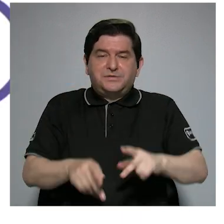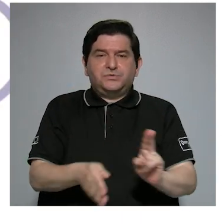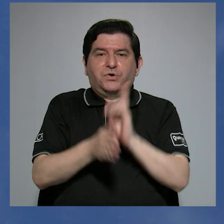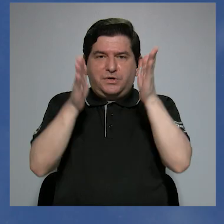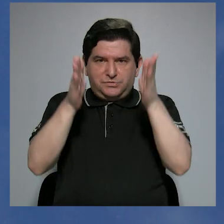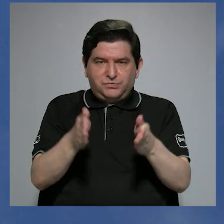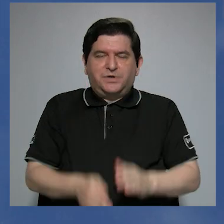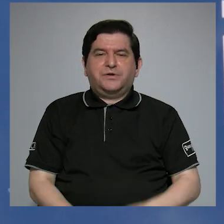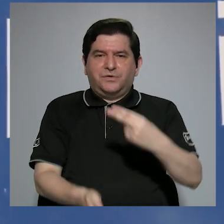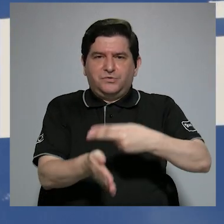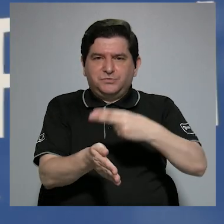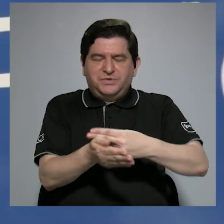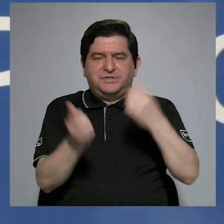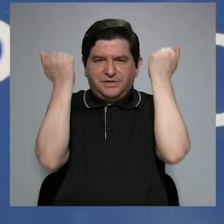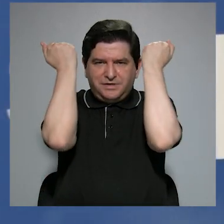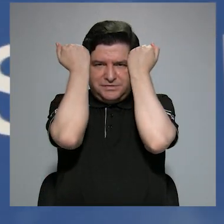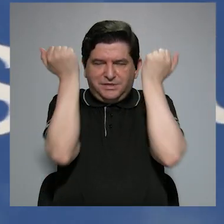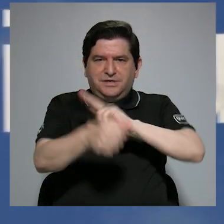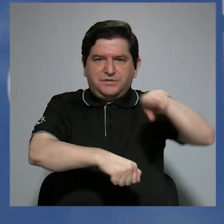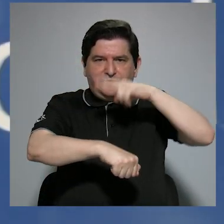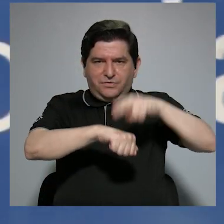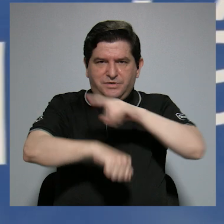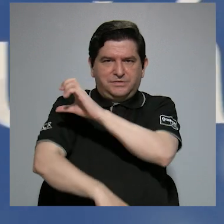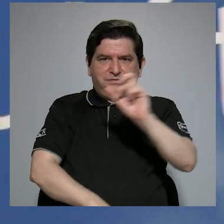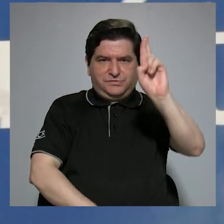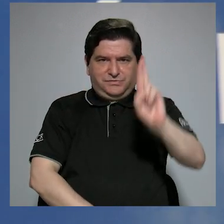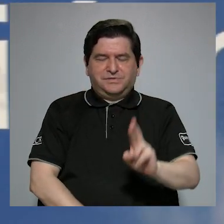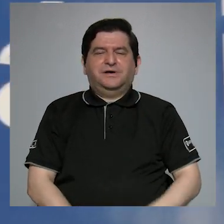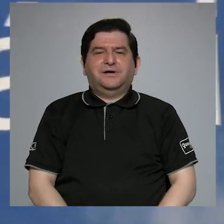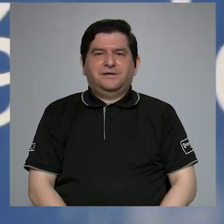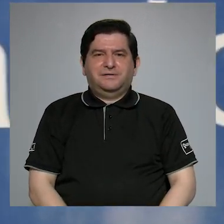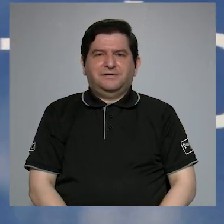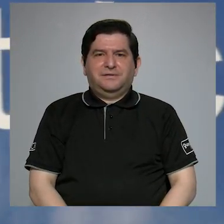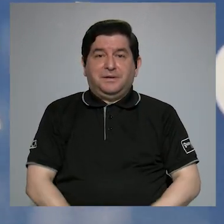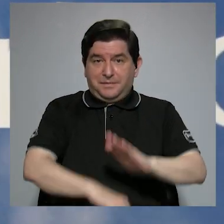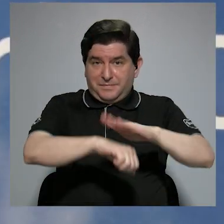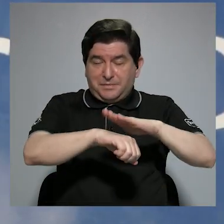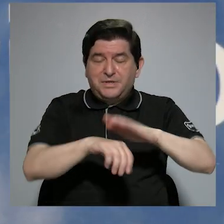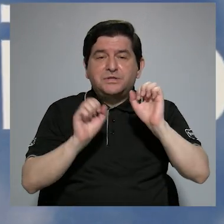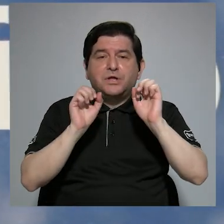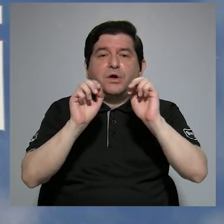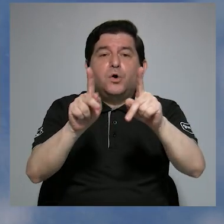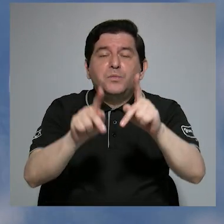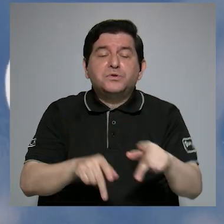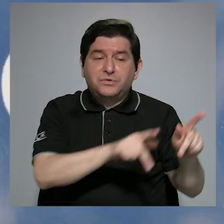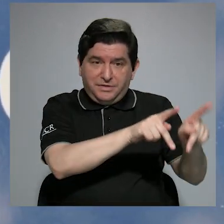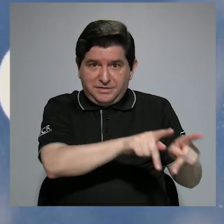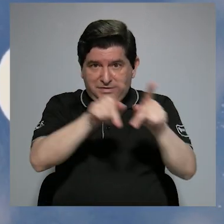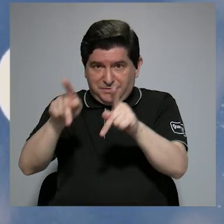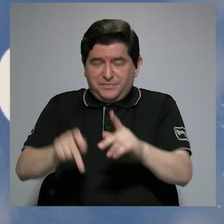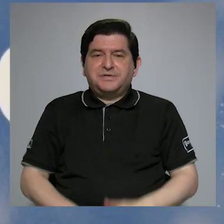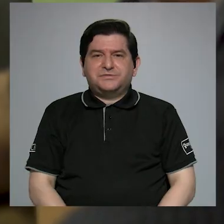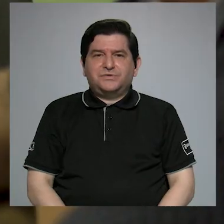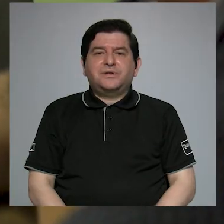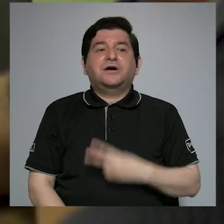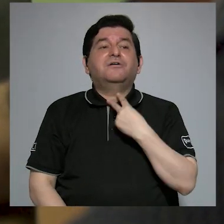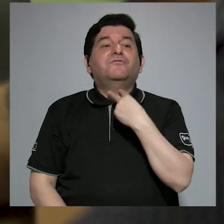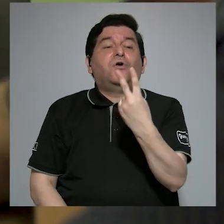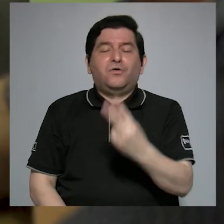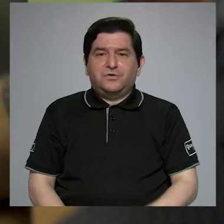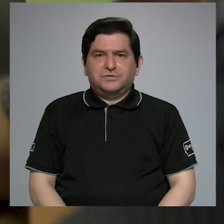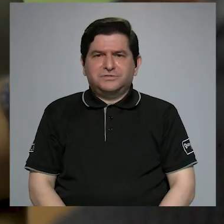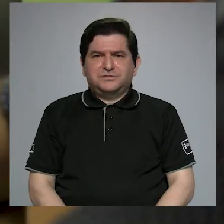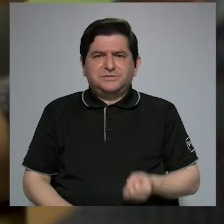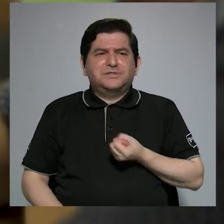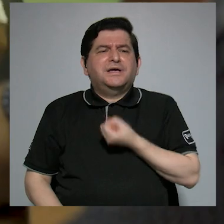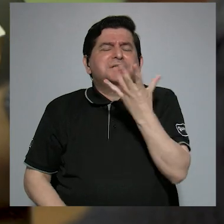personas que han sido pacientes del Hospital Psiquiátrico Nacional de Costa Rica, dando así la oportunidad de que estas personas tengan una voz y